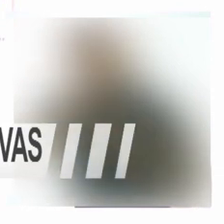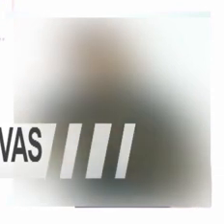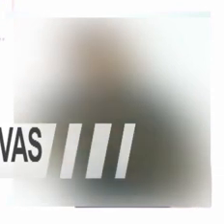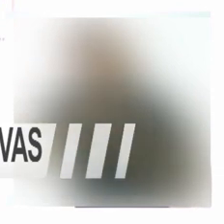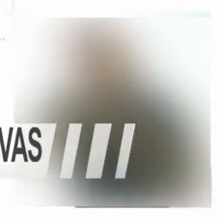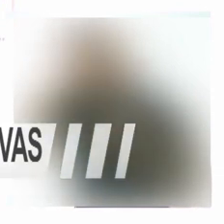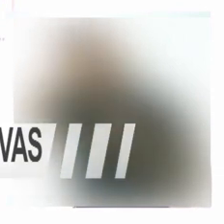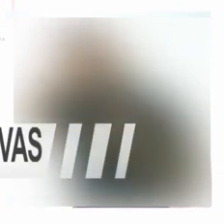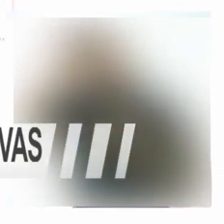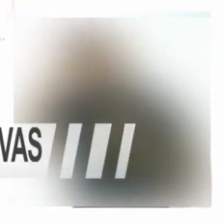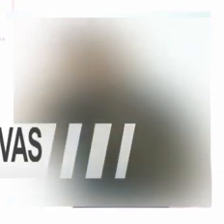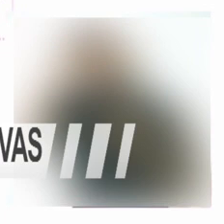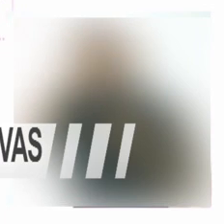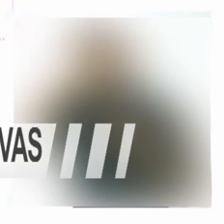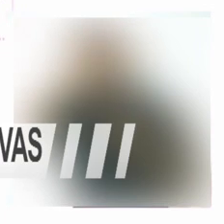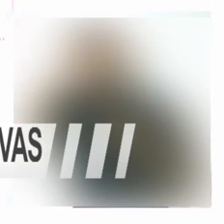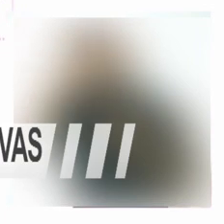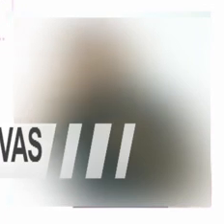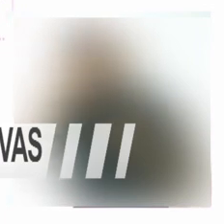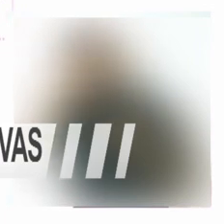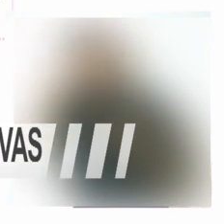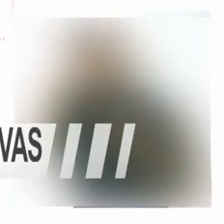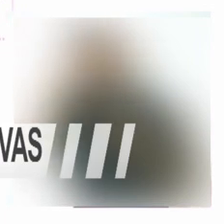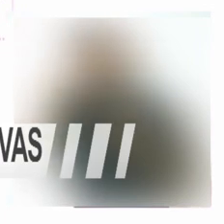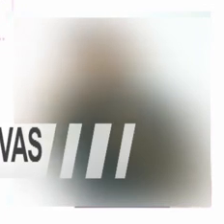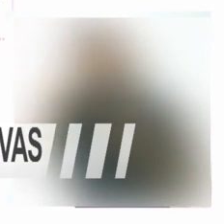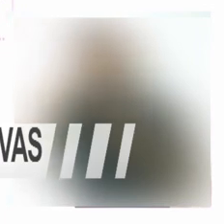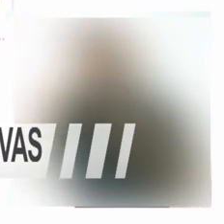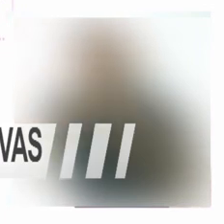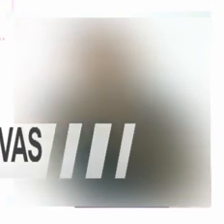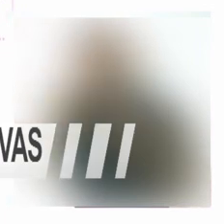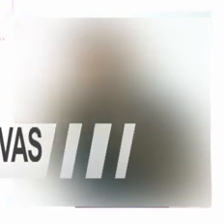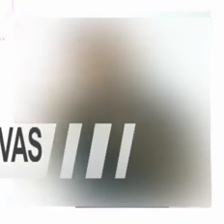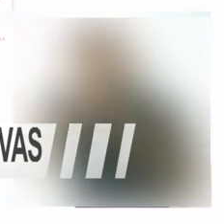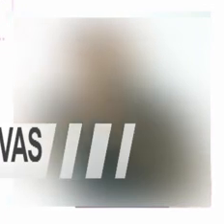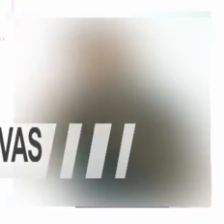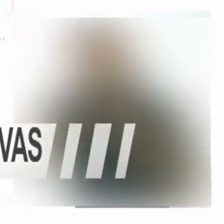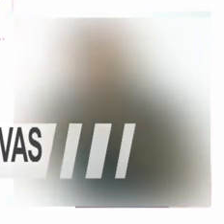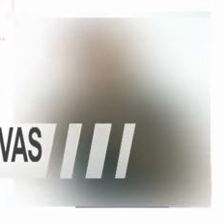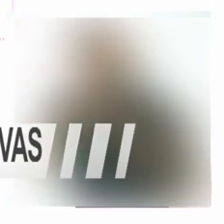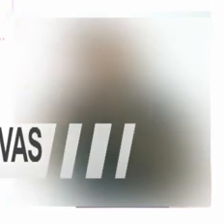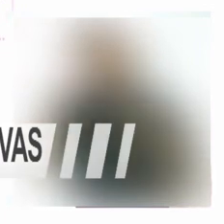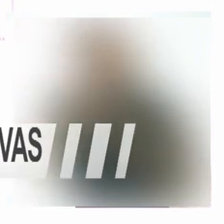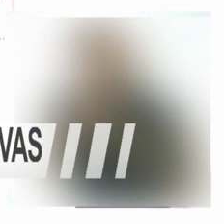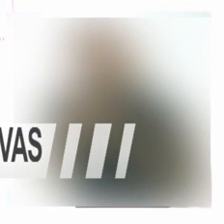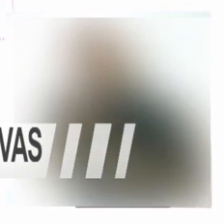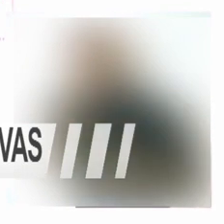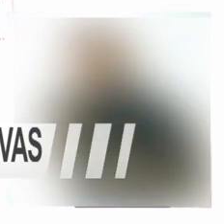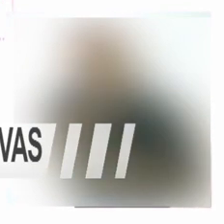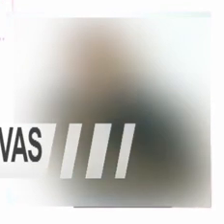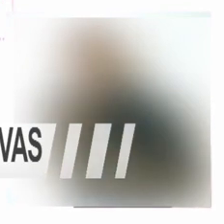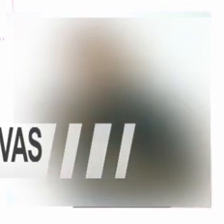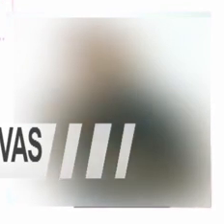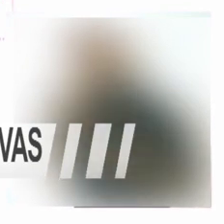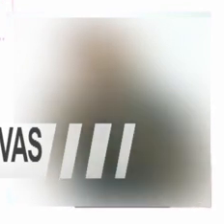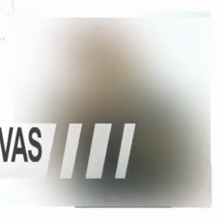y villaguay que no estaba hasta un nivel medio villaguay se incorpora también como de alto riesgo san salvador tiene una particularidad que es